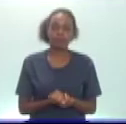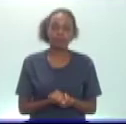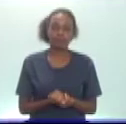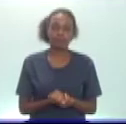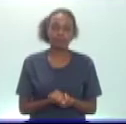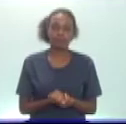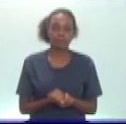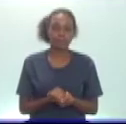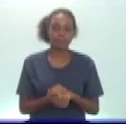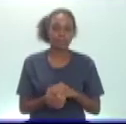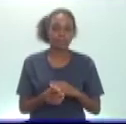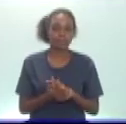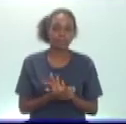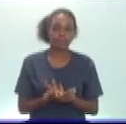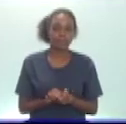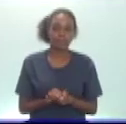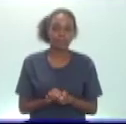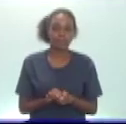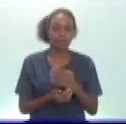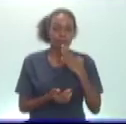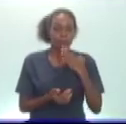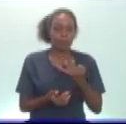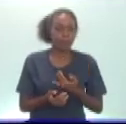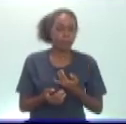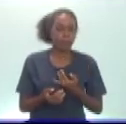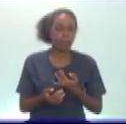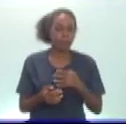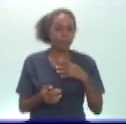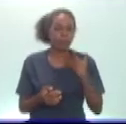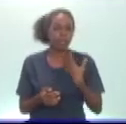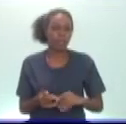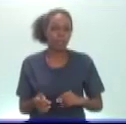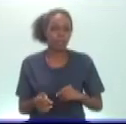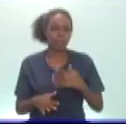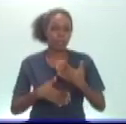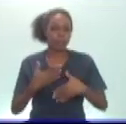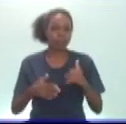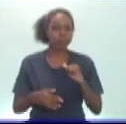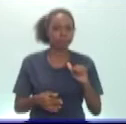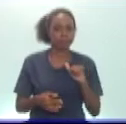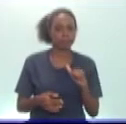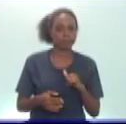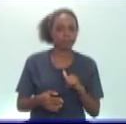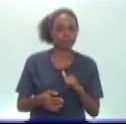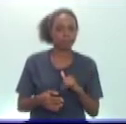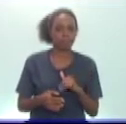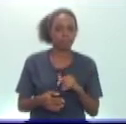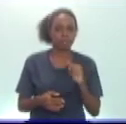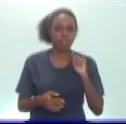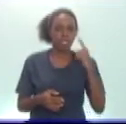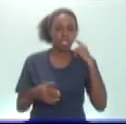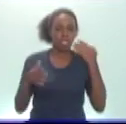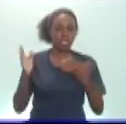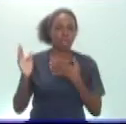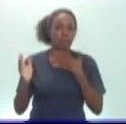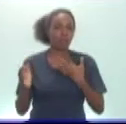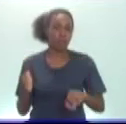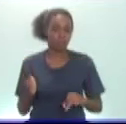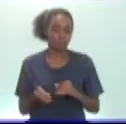ejercicios, contextos y problemas, como el que les traigo a continuación. Y aquí se los